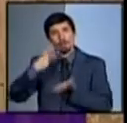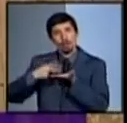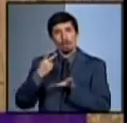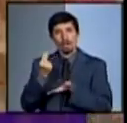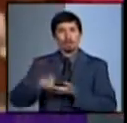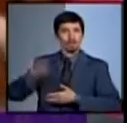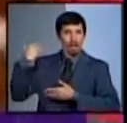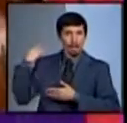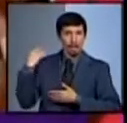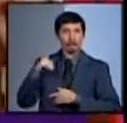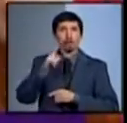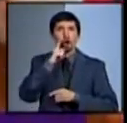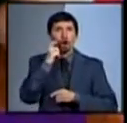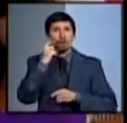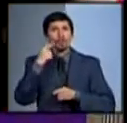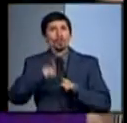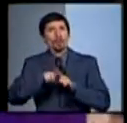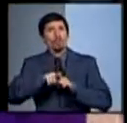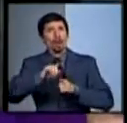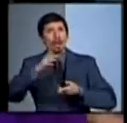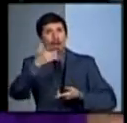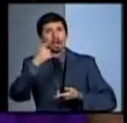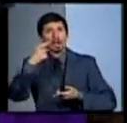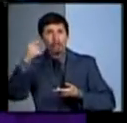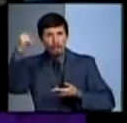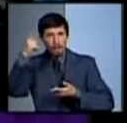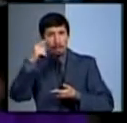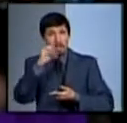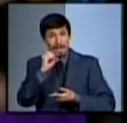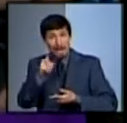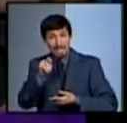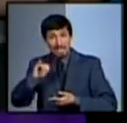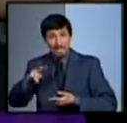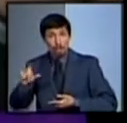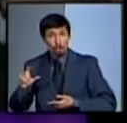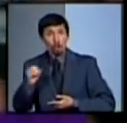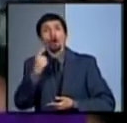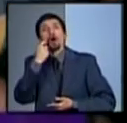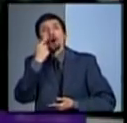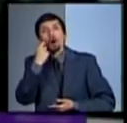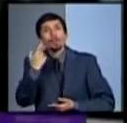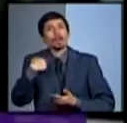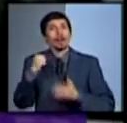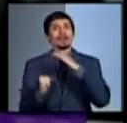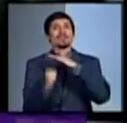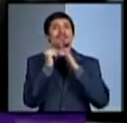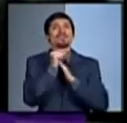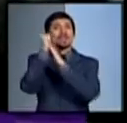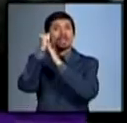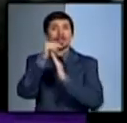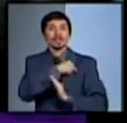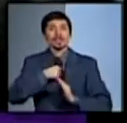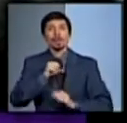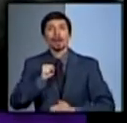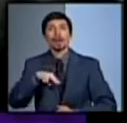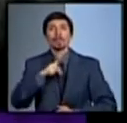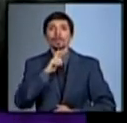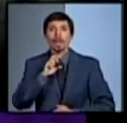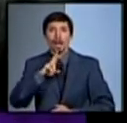medio de un rito encabezado por su padre, Ramón Castillo, líder del grupo y quien se hacía llamar Antares de la